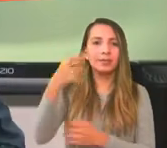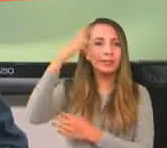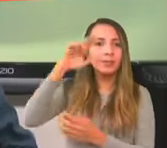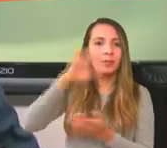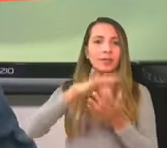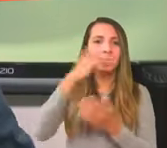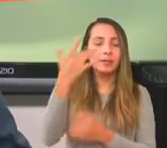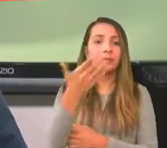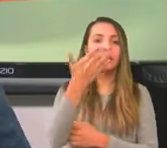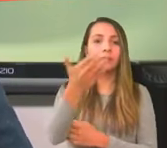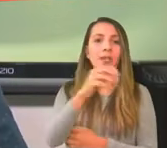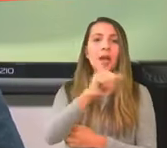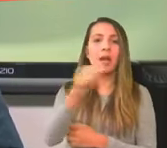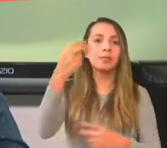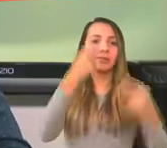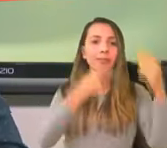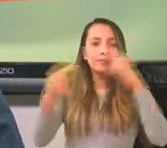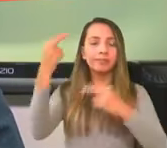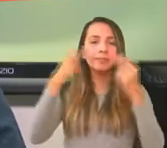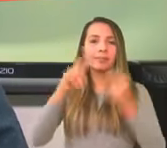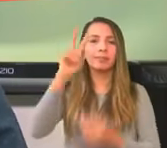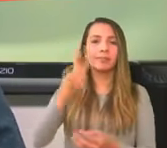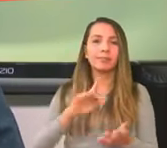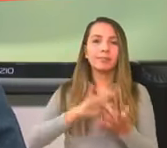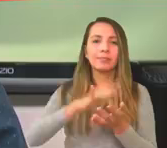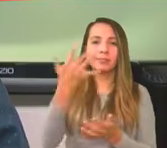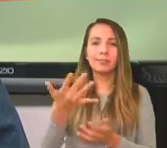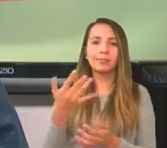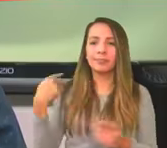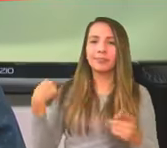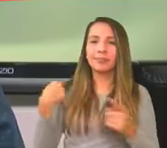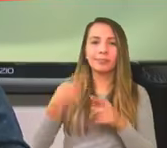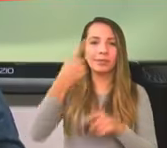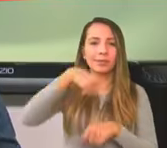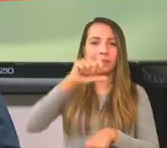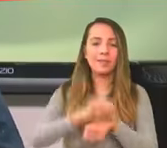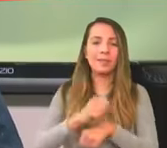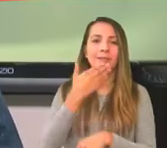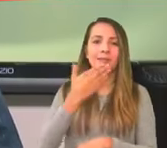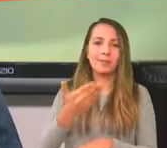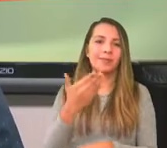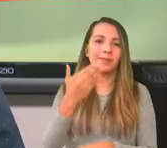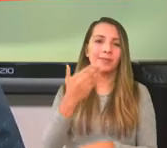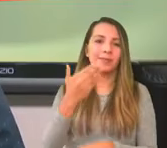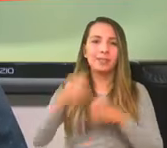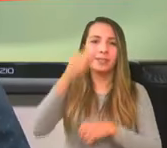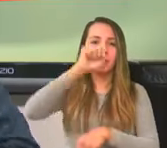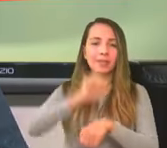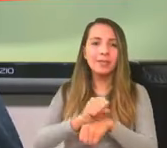y gracias a usted que tuvo a bien seguirnos toda la semana, desearle buen fin de semana, cuídese mucho, mi